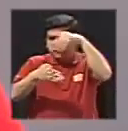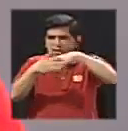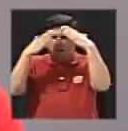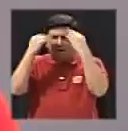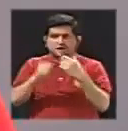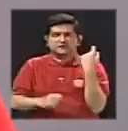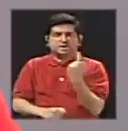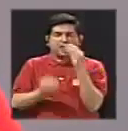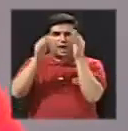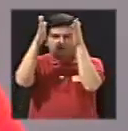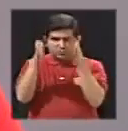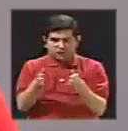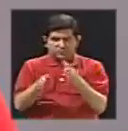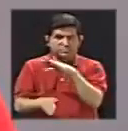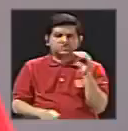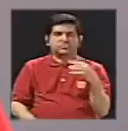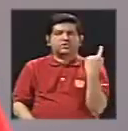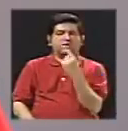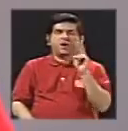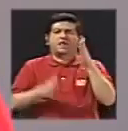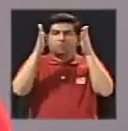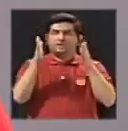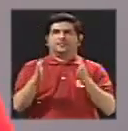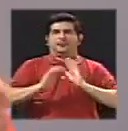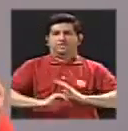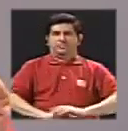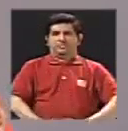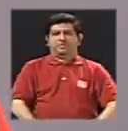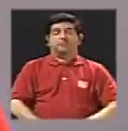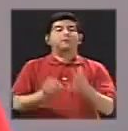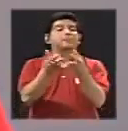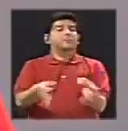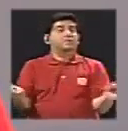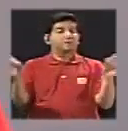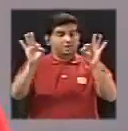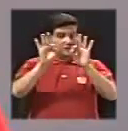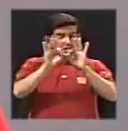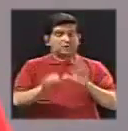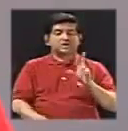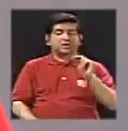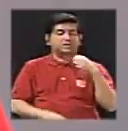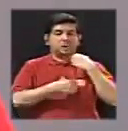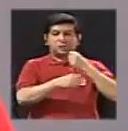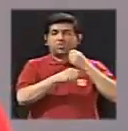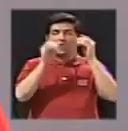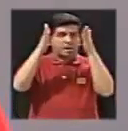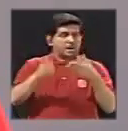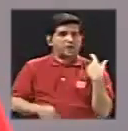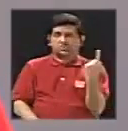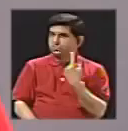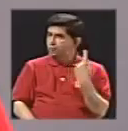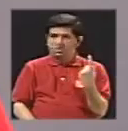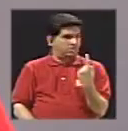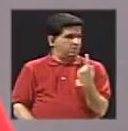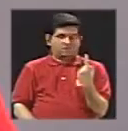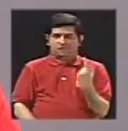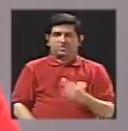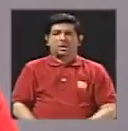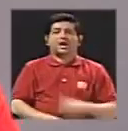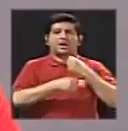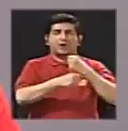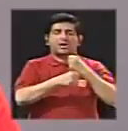información de cada docente o de cada compañero. Es muy importante que esta no es una huelga de los maestros. Esta es una